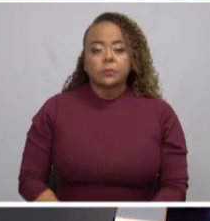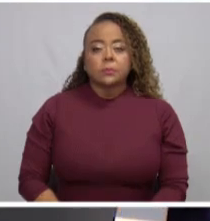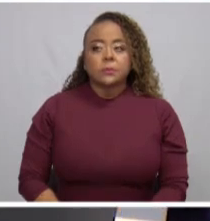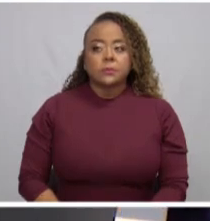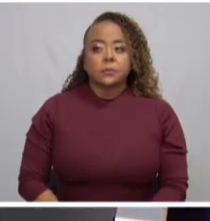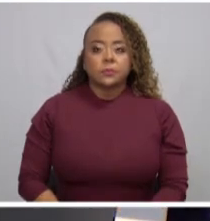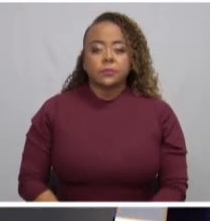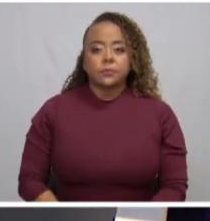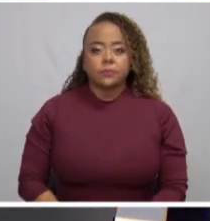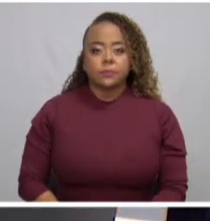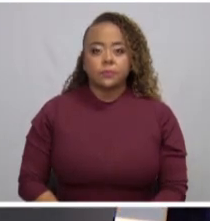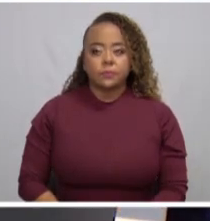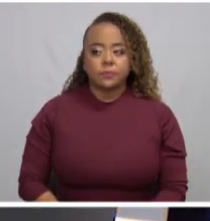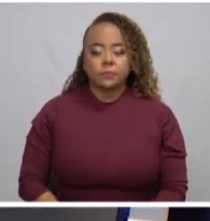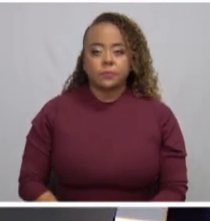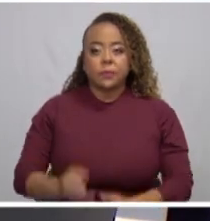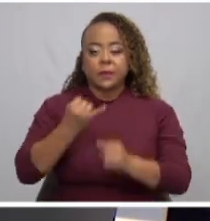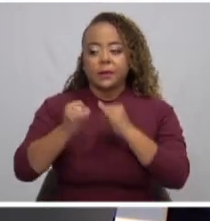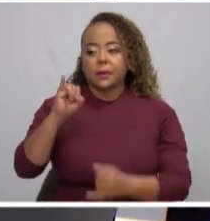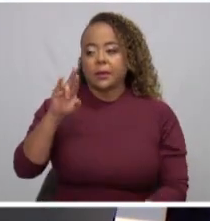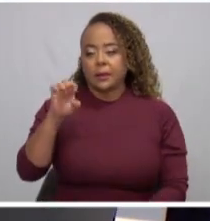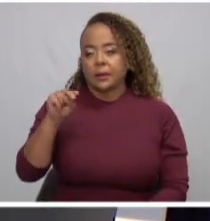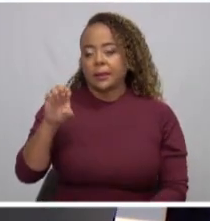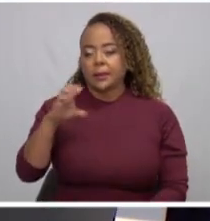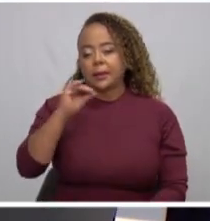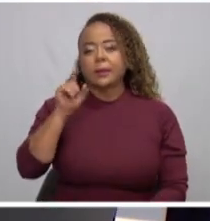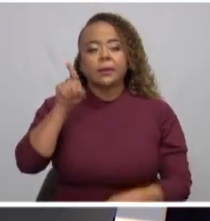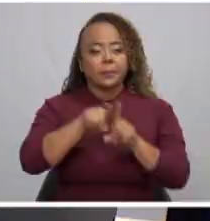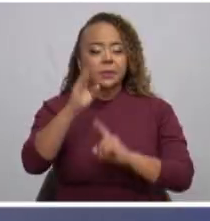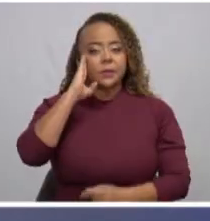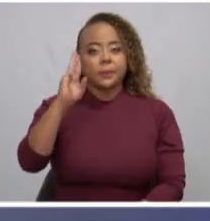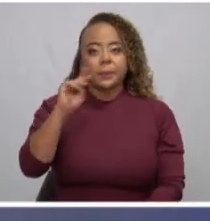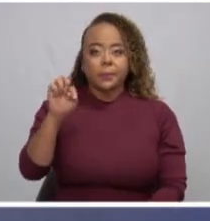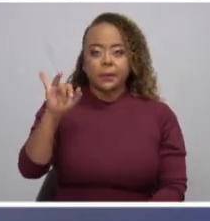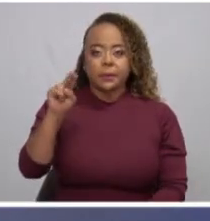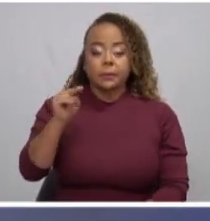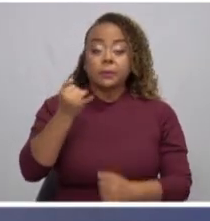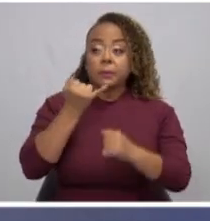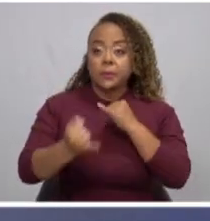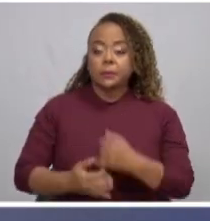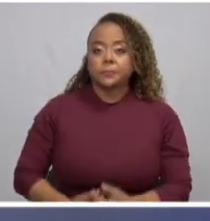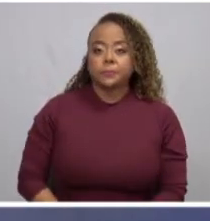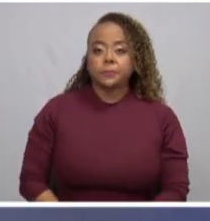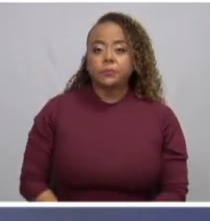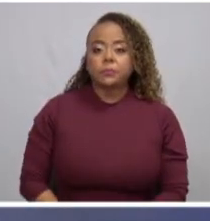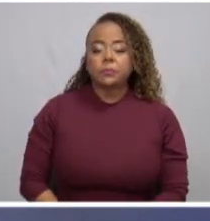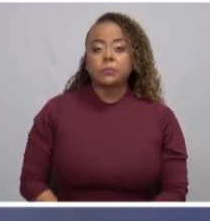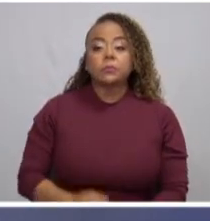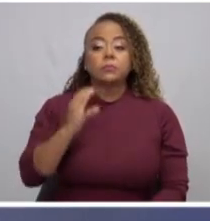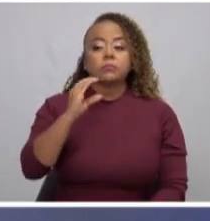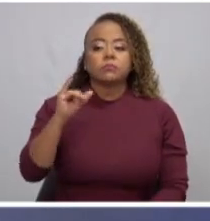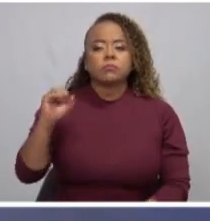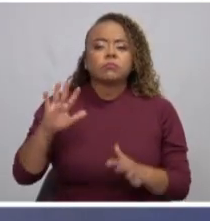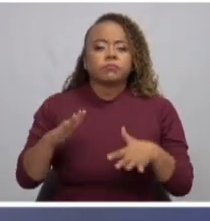que al final eh Ire y saludando a Martín también termina siendo el como la caja